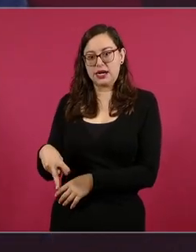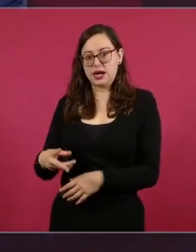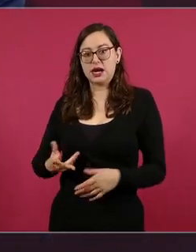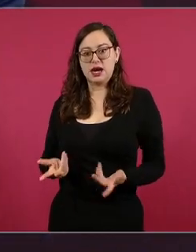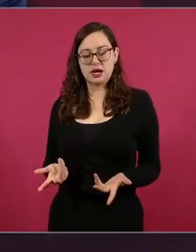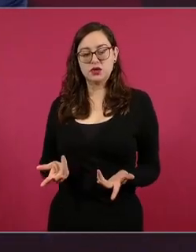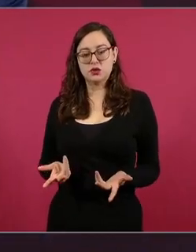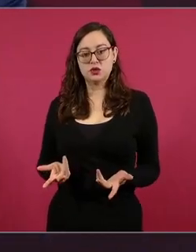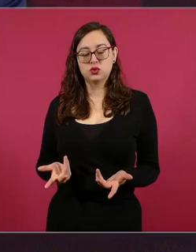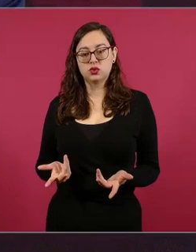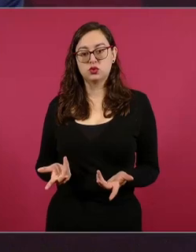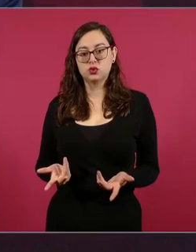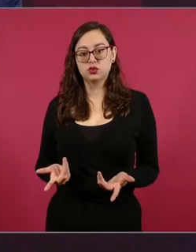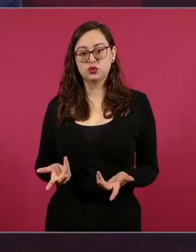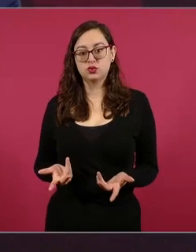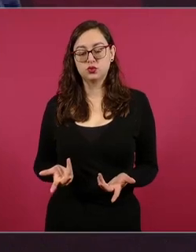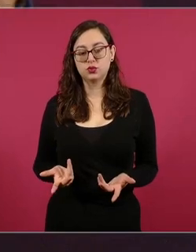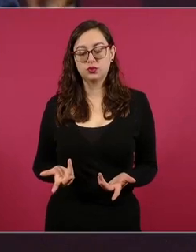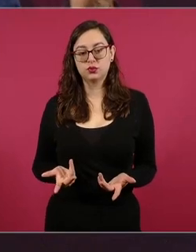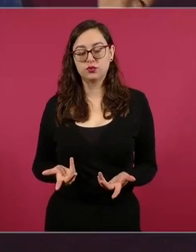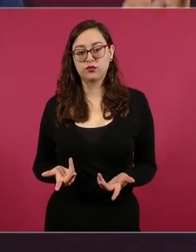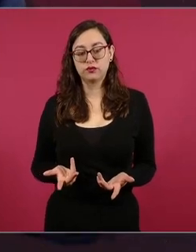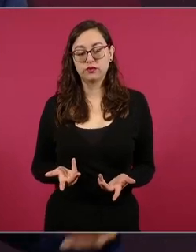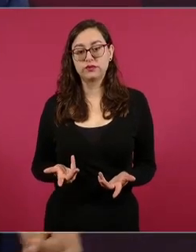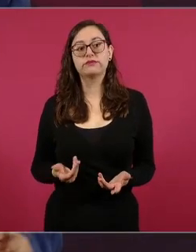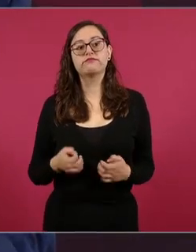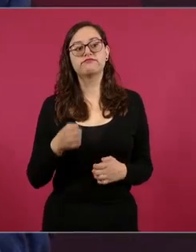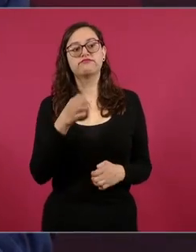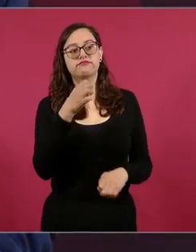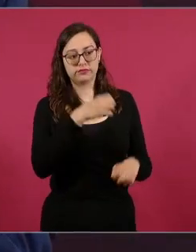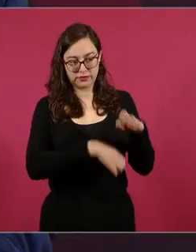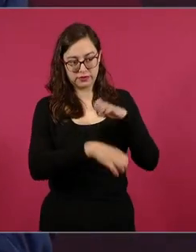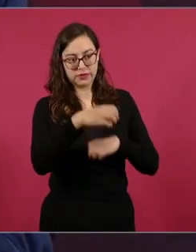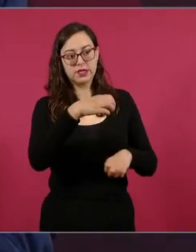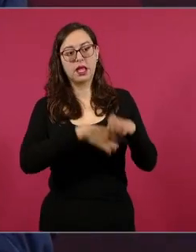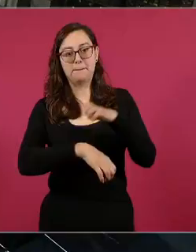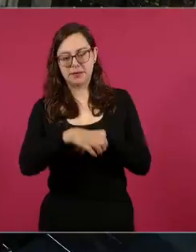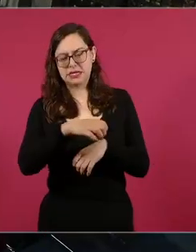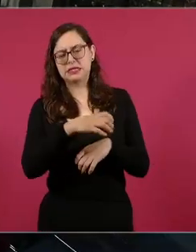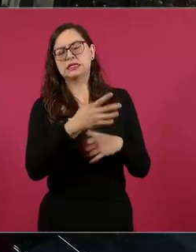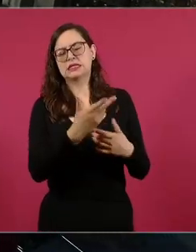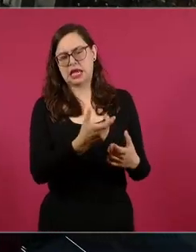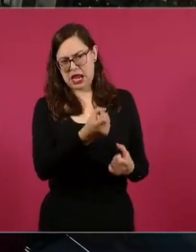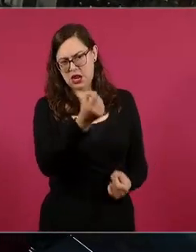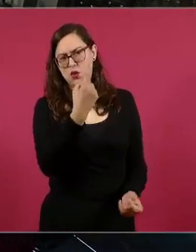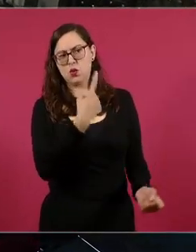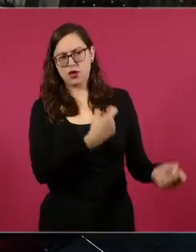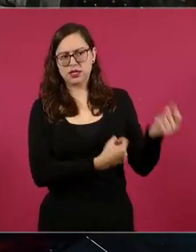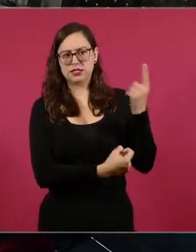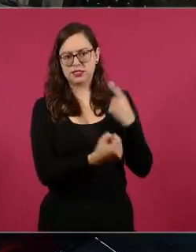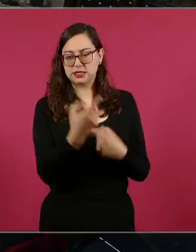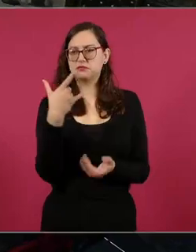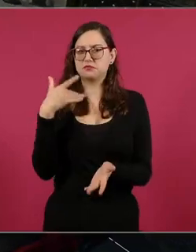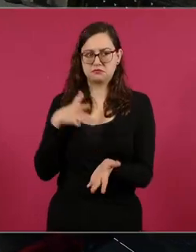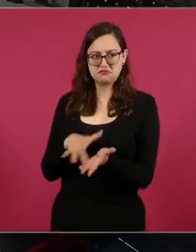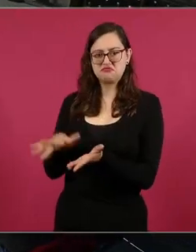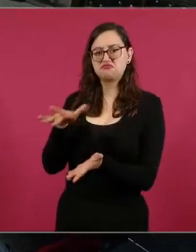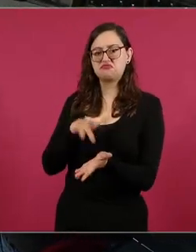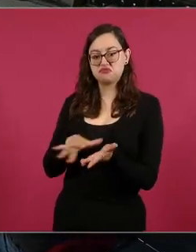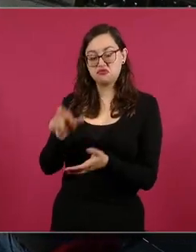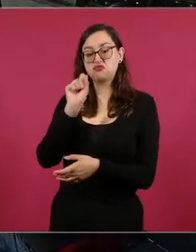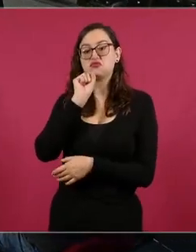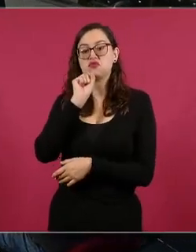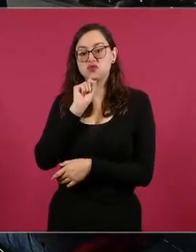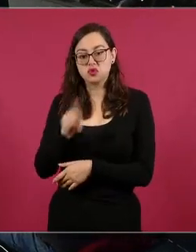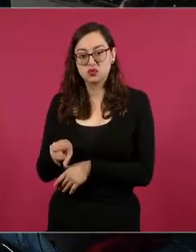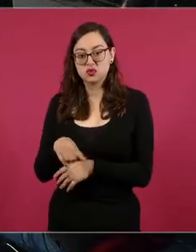con el apoyo de algunas empresas también extranjeras. Y hablábamos de